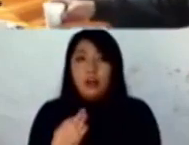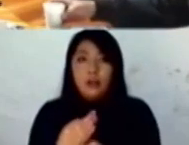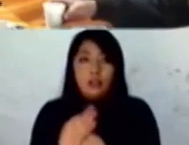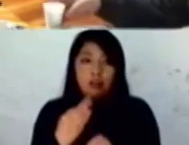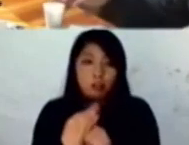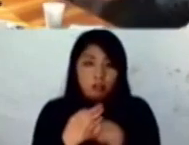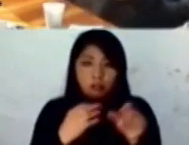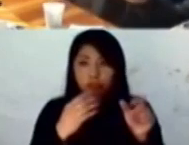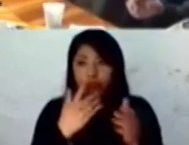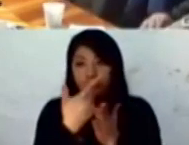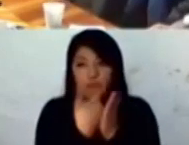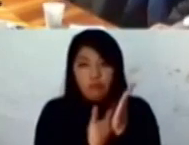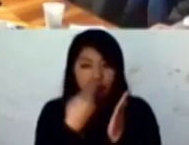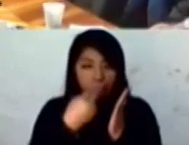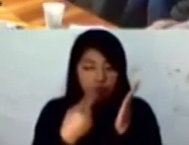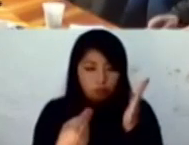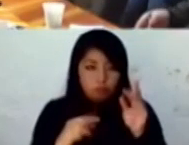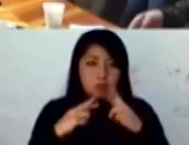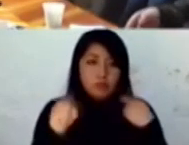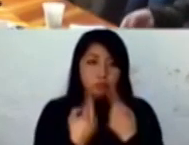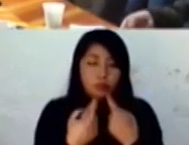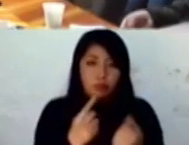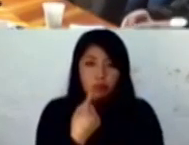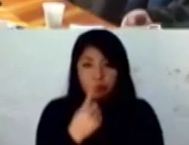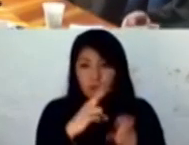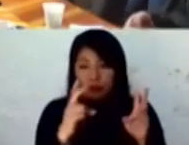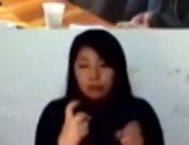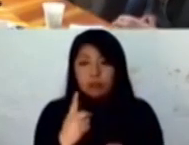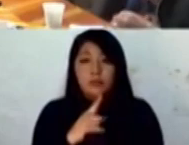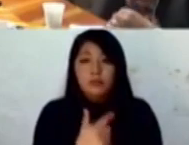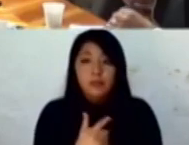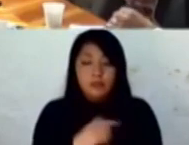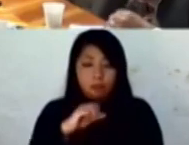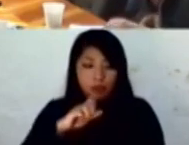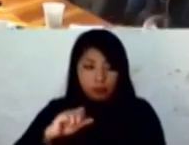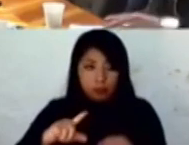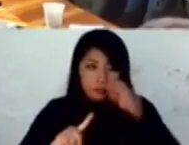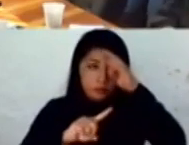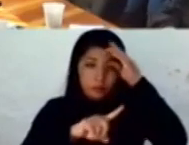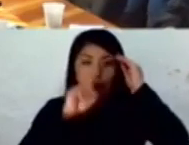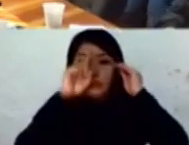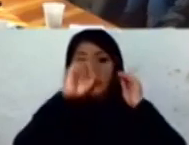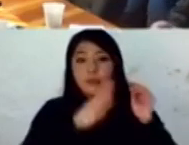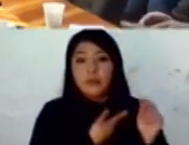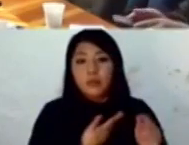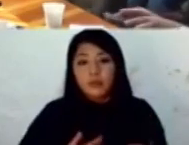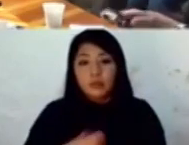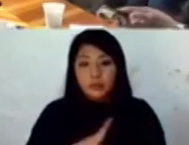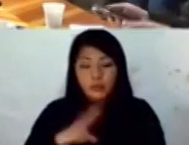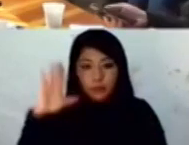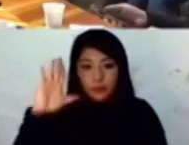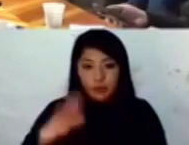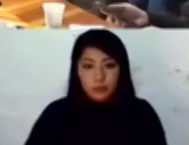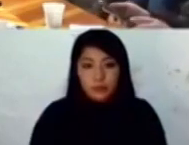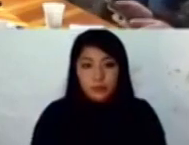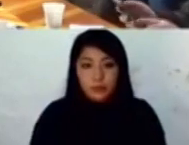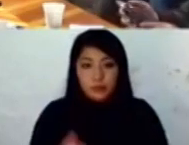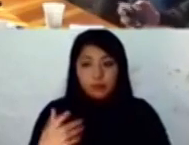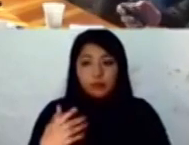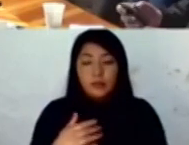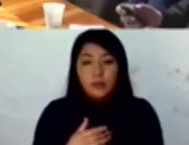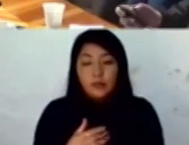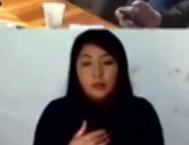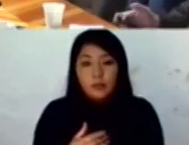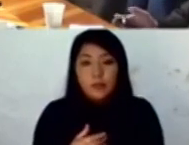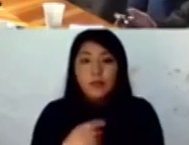en sesión especial del Consejo general del instituto tlas calteca de elecciones se aprobaron los proyectos de acuerdo para dar cumplimiento a la sentencias de la sala